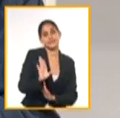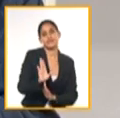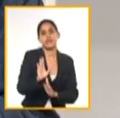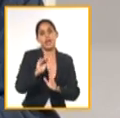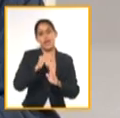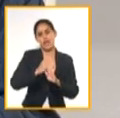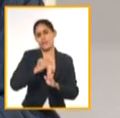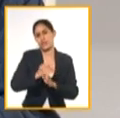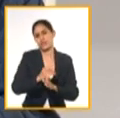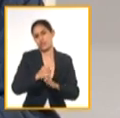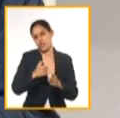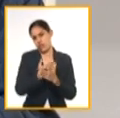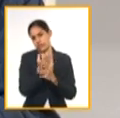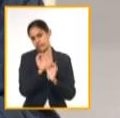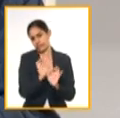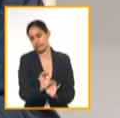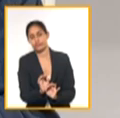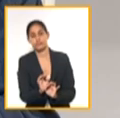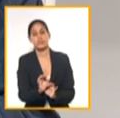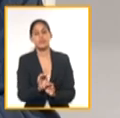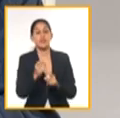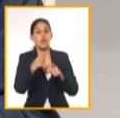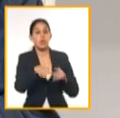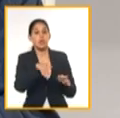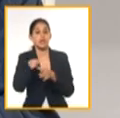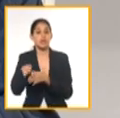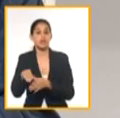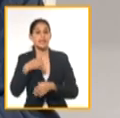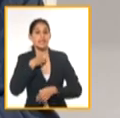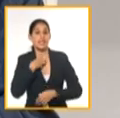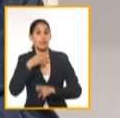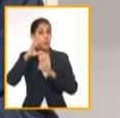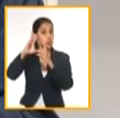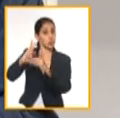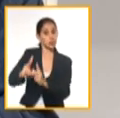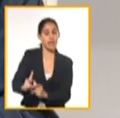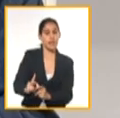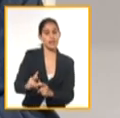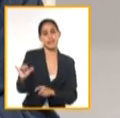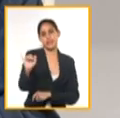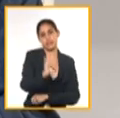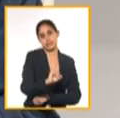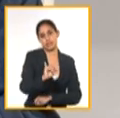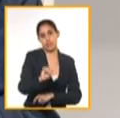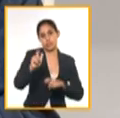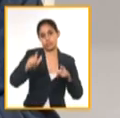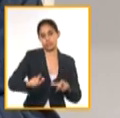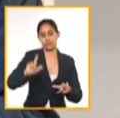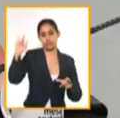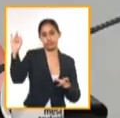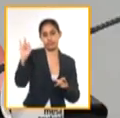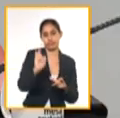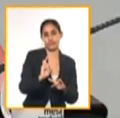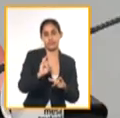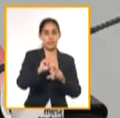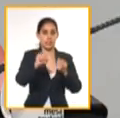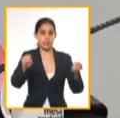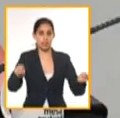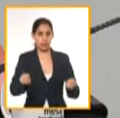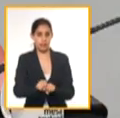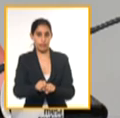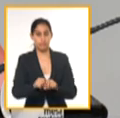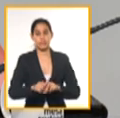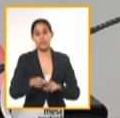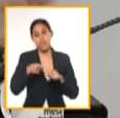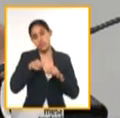día. Y bueno, tenemos la incorporación de 6 parques en este mes, que es una inyección al sistema. Pero eso es parte de las